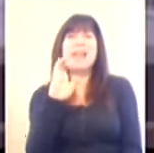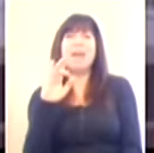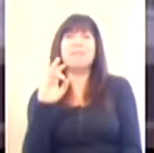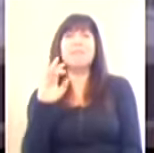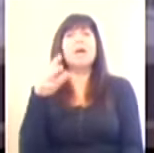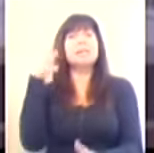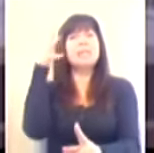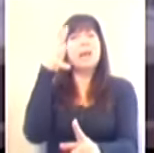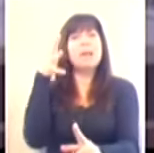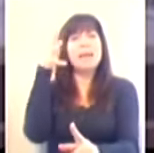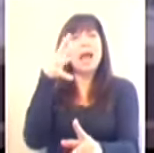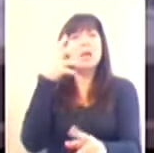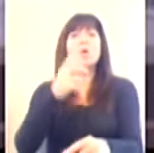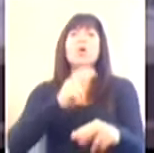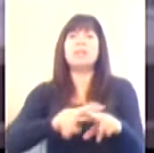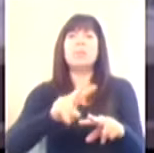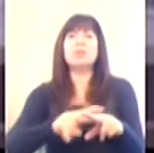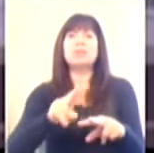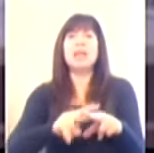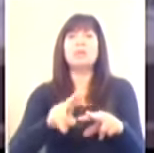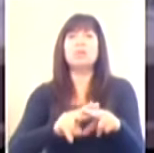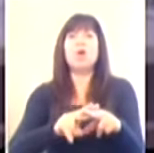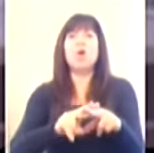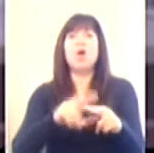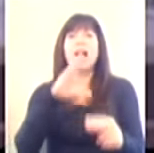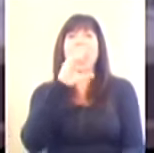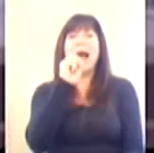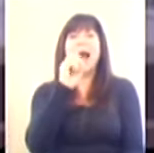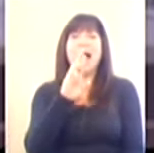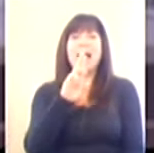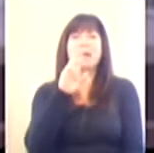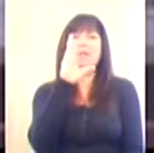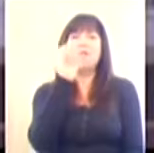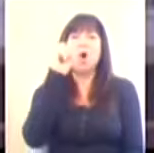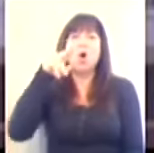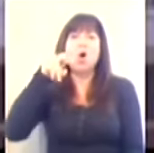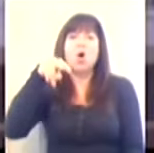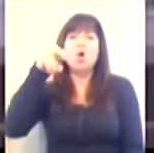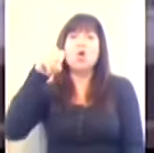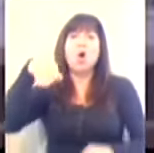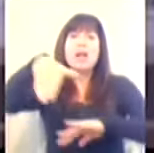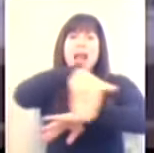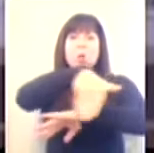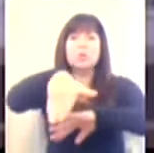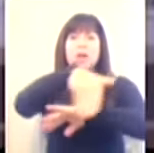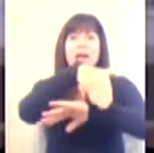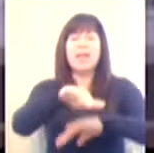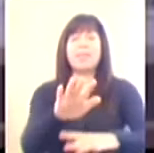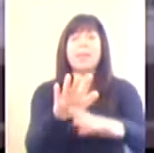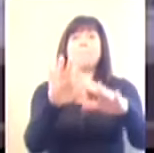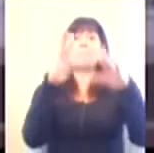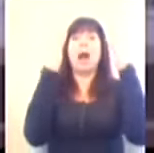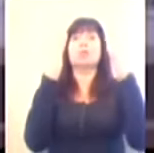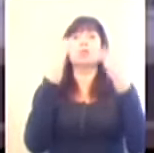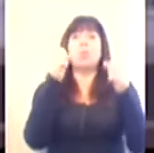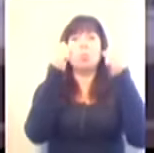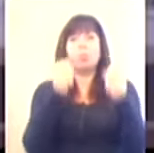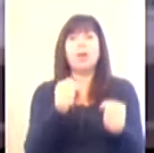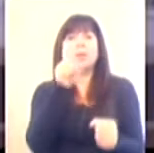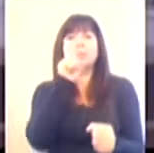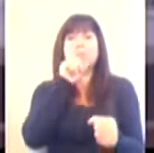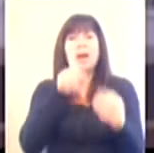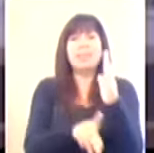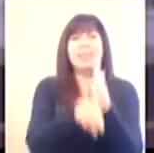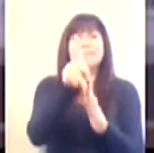como Generadoras de Chile sobre carbono neutralidad y el impacto que esta puede tener en el Objetivo de Desarrollo Sostenible